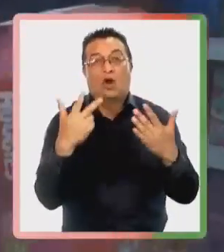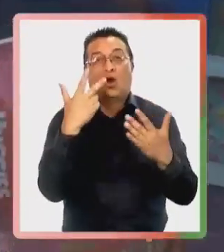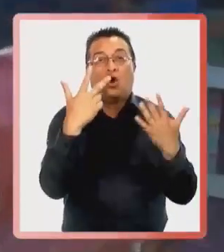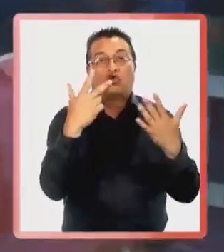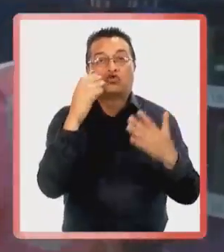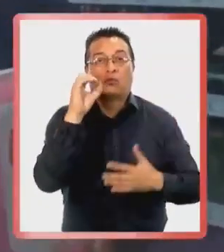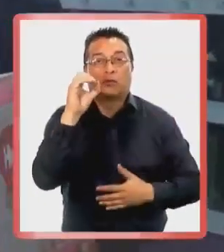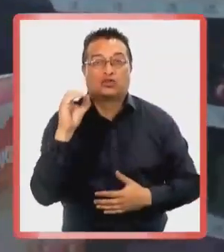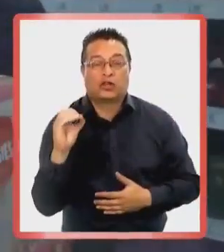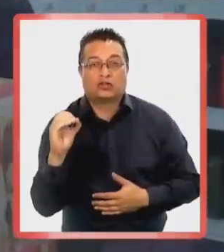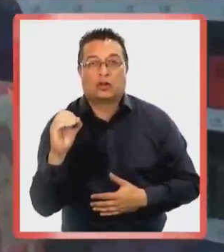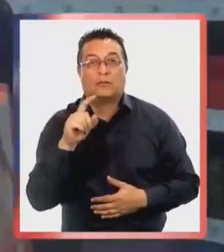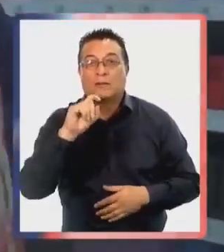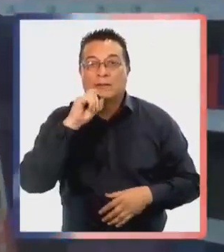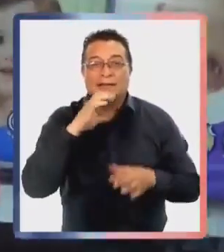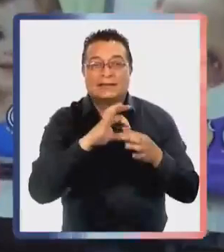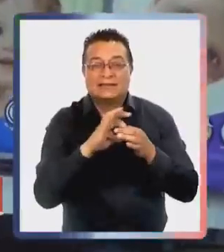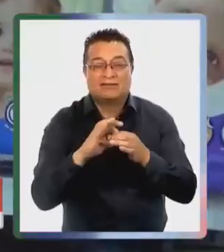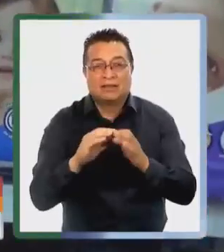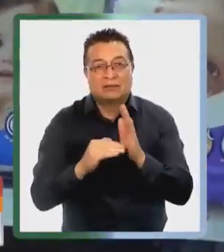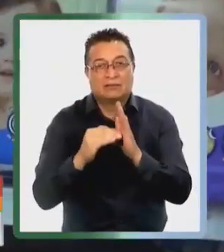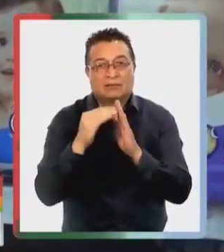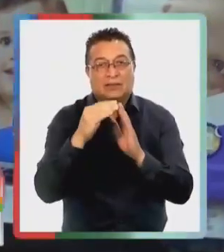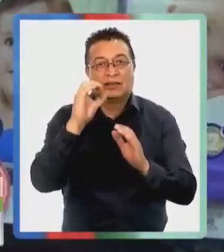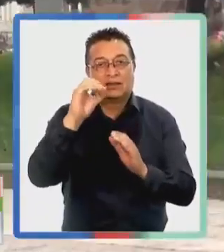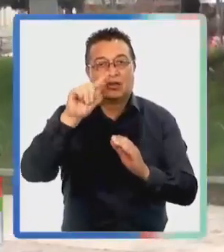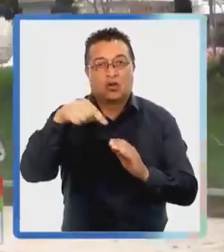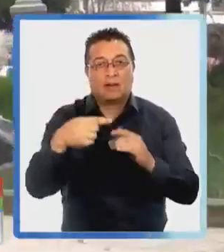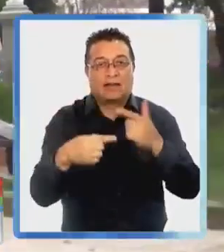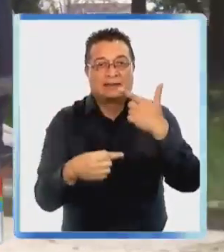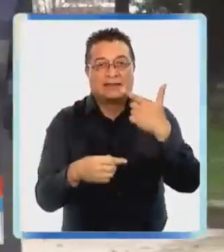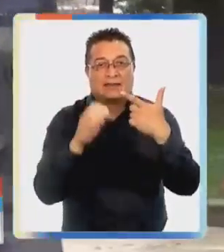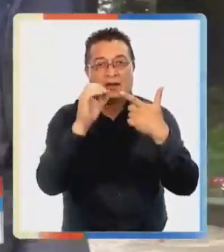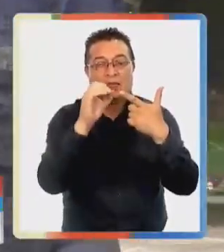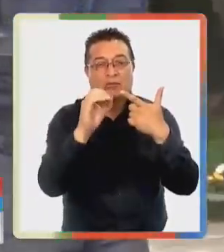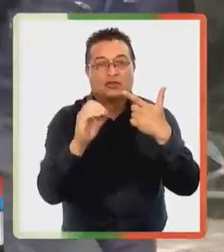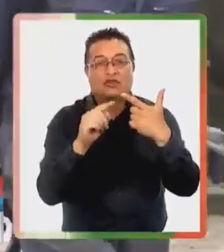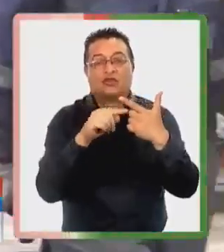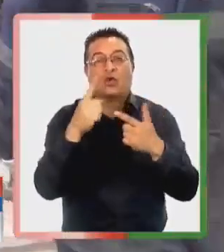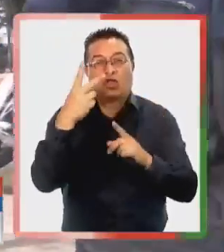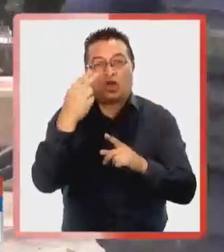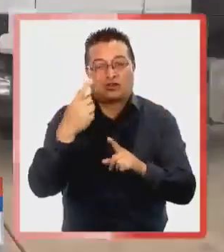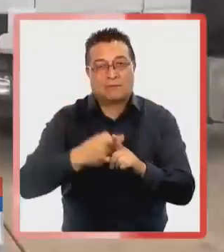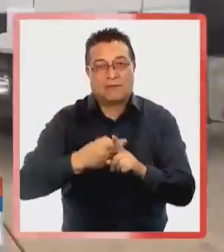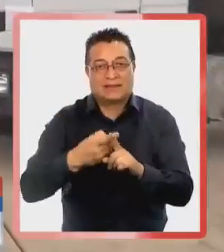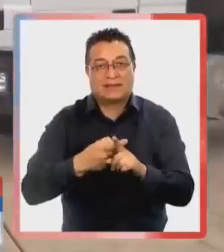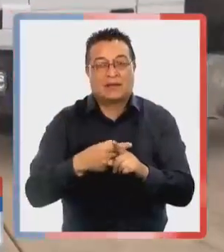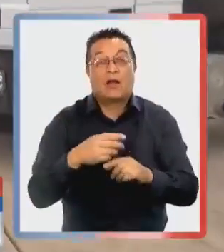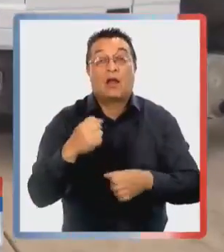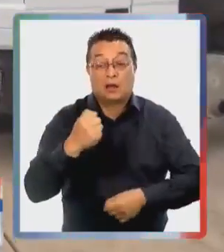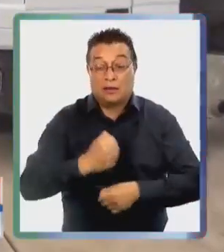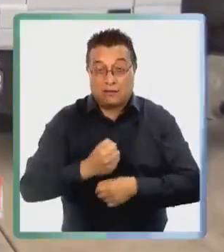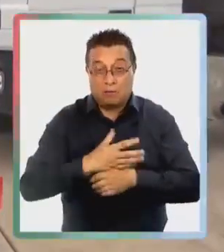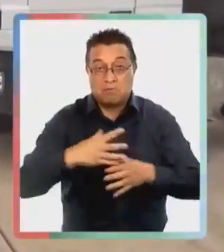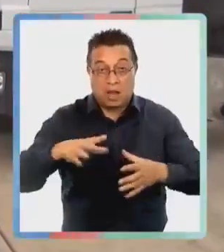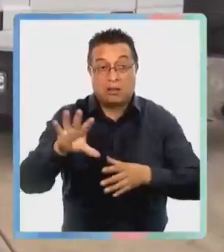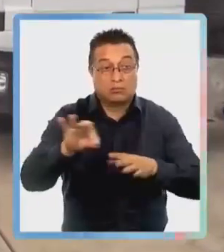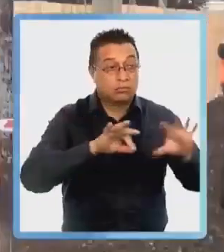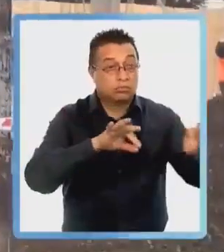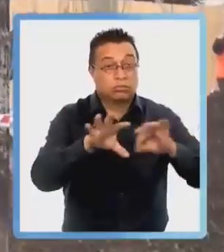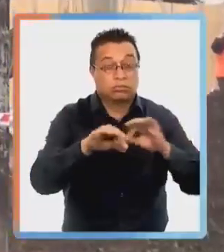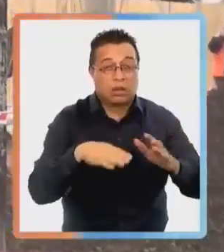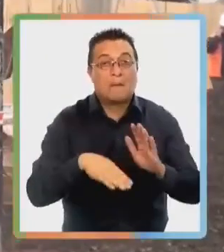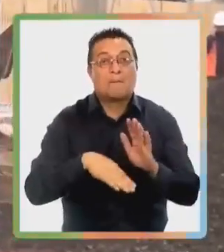significa un aumento de 0,7 puntos en 12 meses, dado que el alza de la fuerza de trabajo fue mayor a la presentada por las